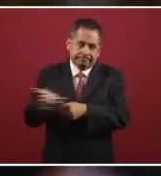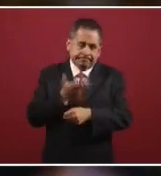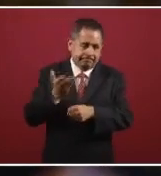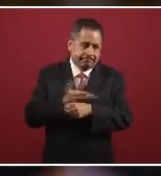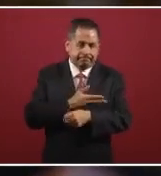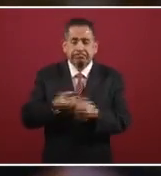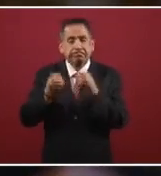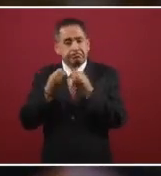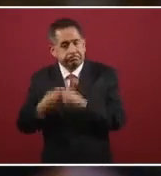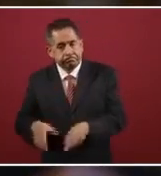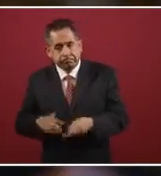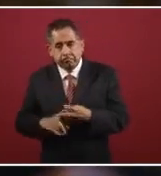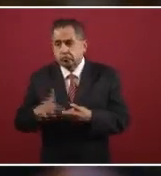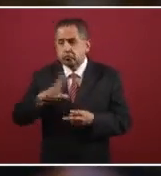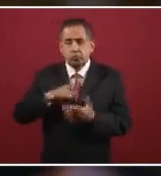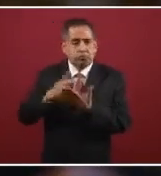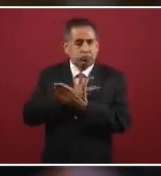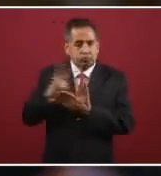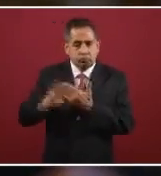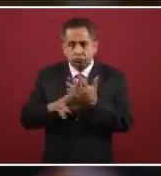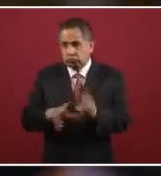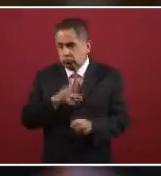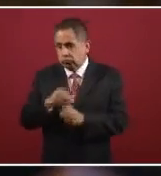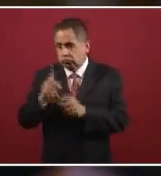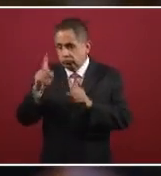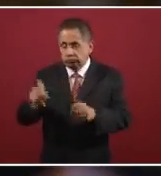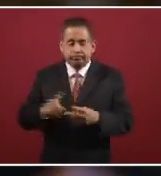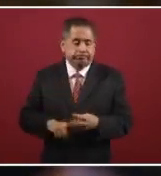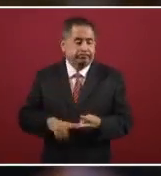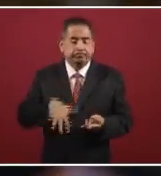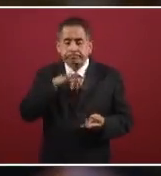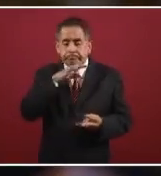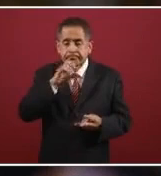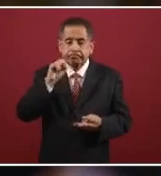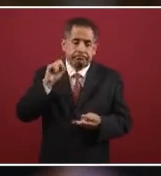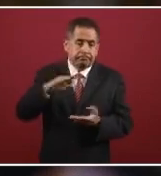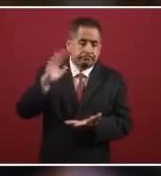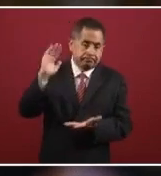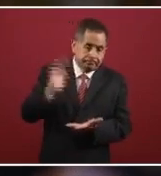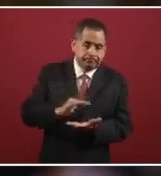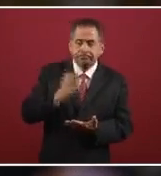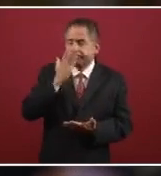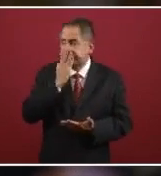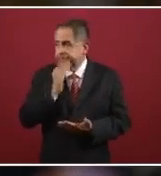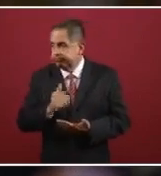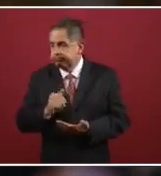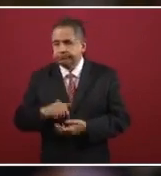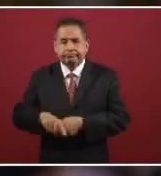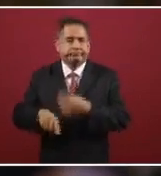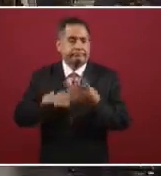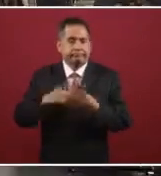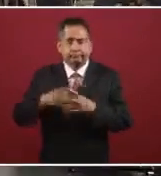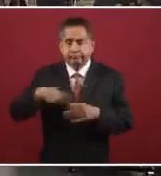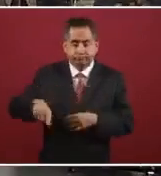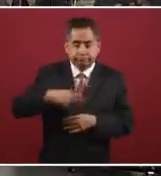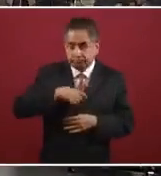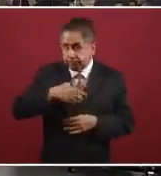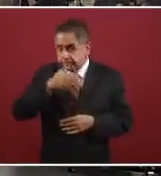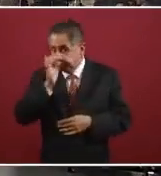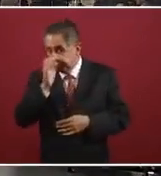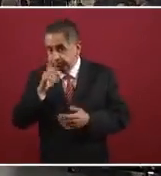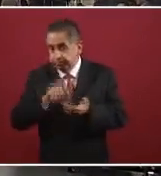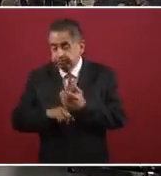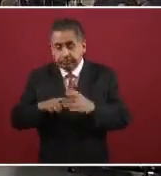de retensores de agua, no hay disminución de basura ni contaminantes. Los que tomamos el agua en el área